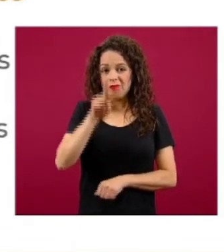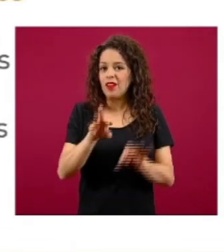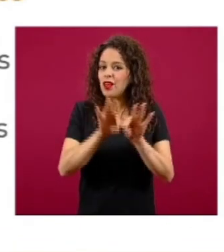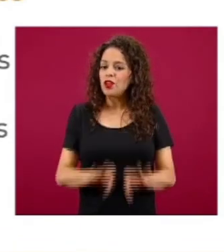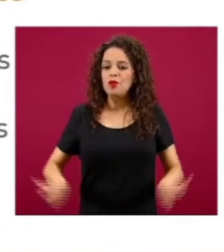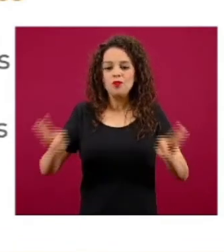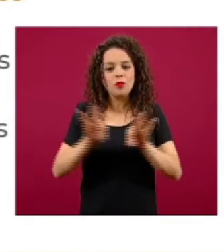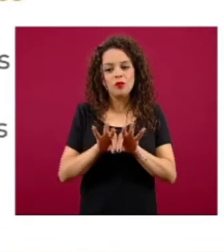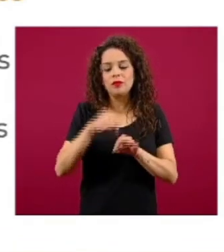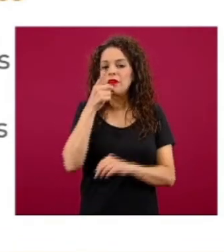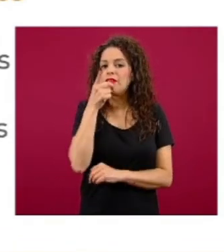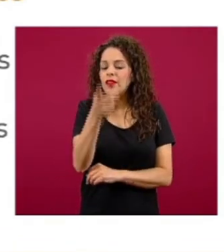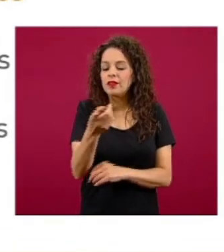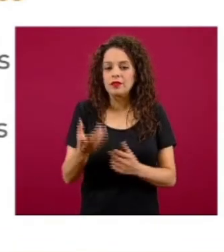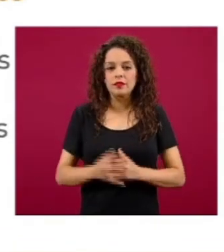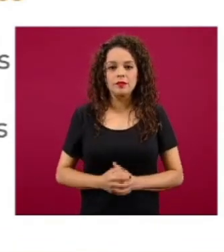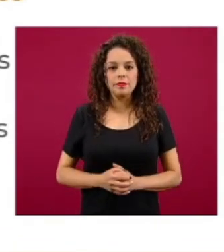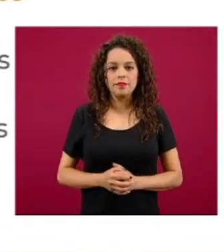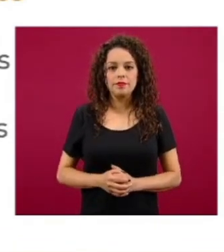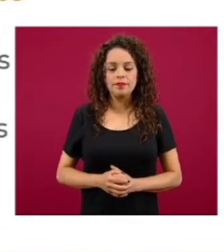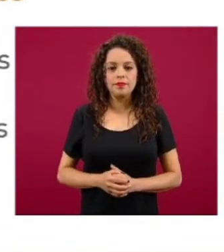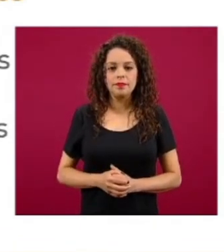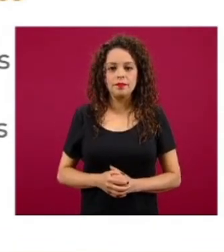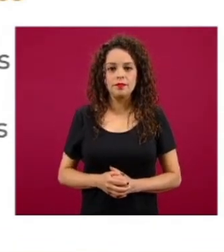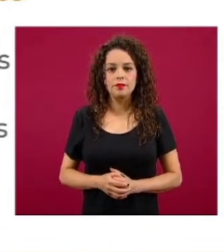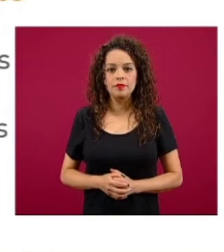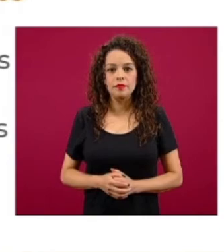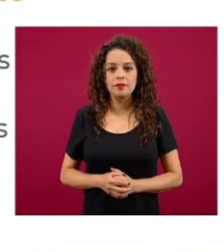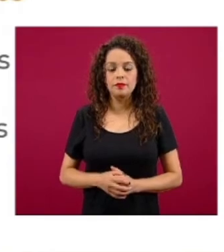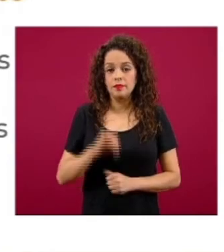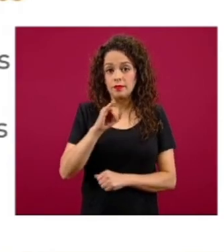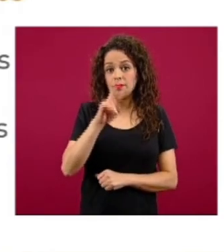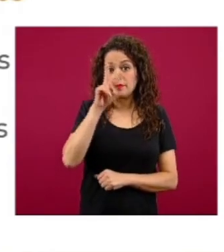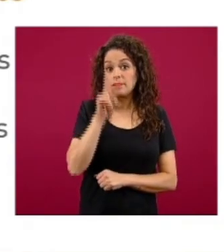ha enseñado, algo ha puesto flor de piel